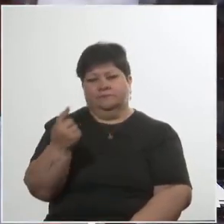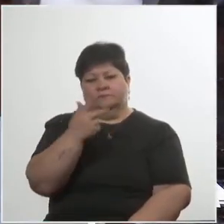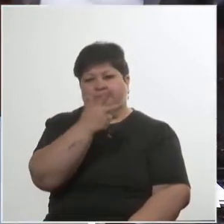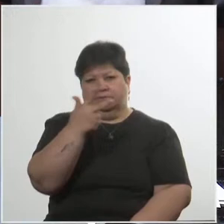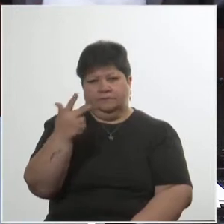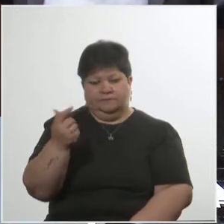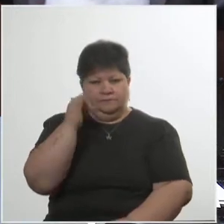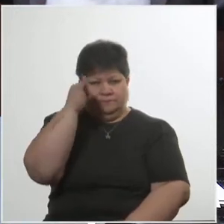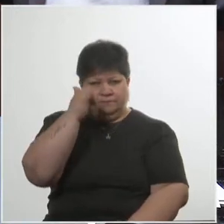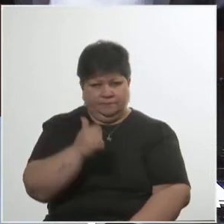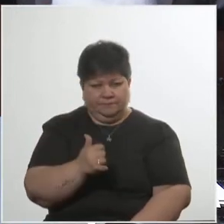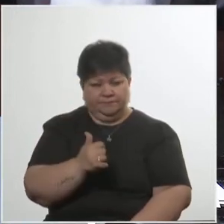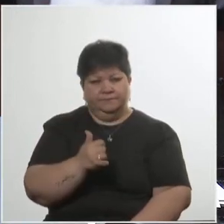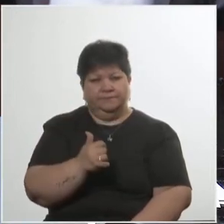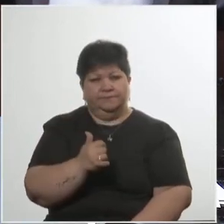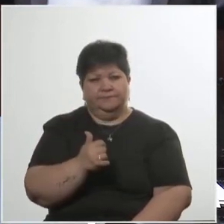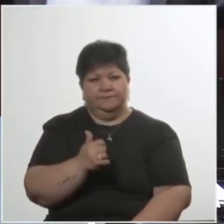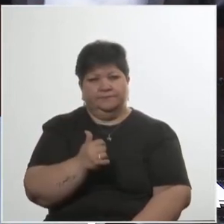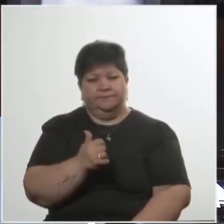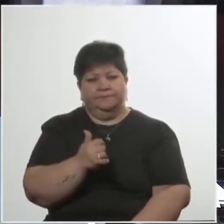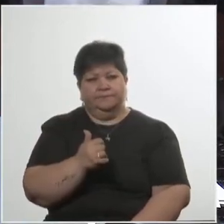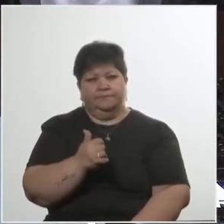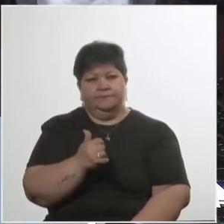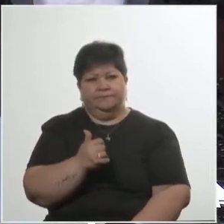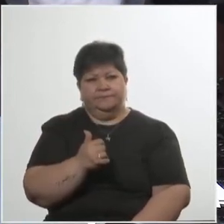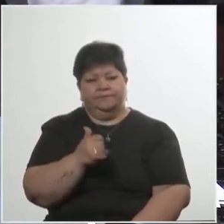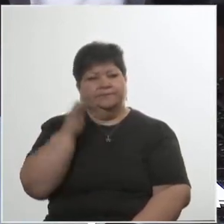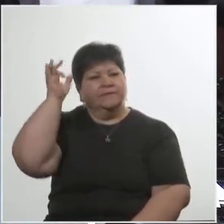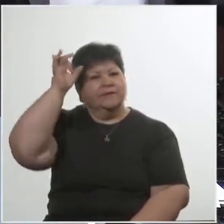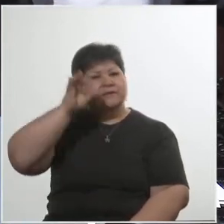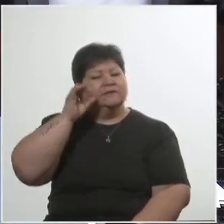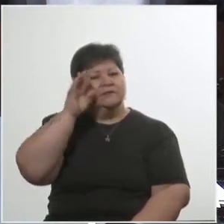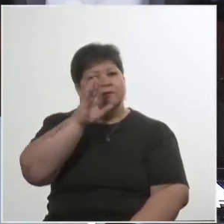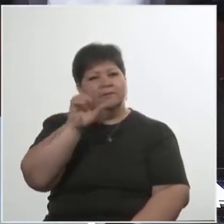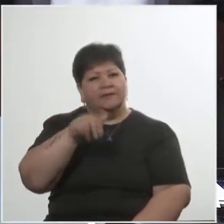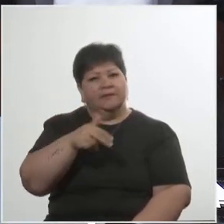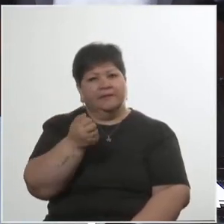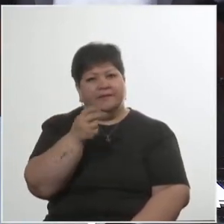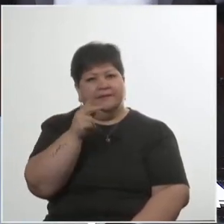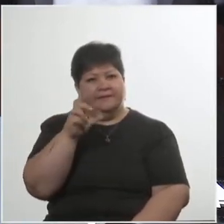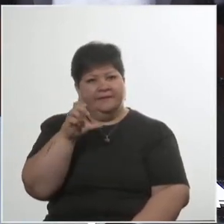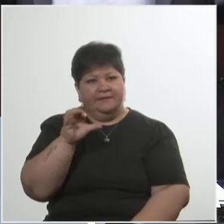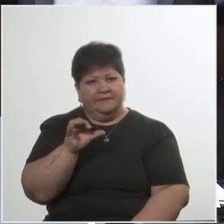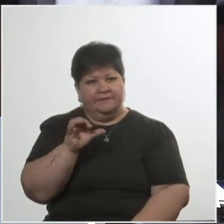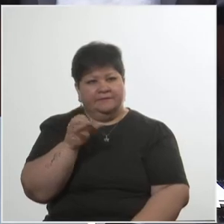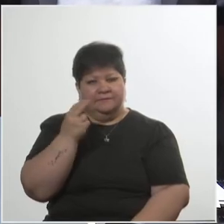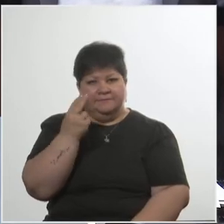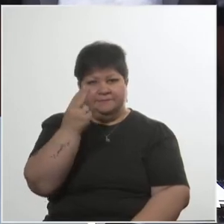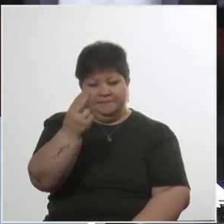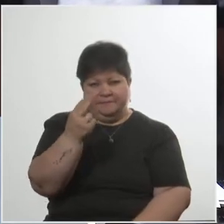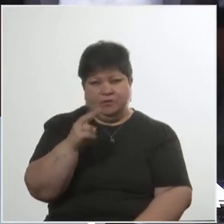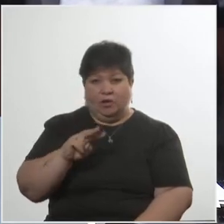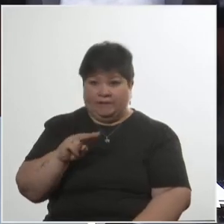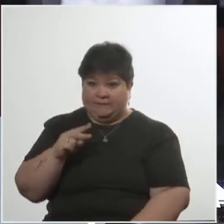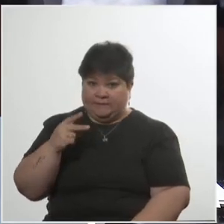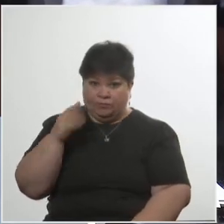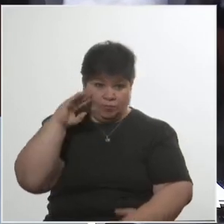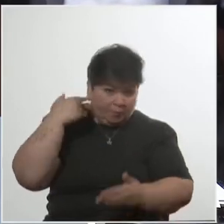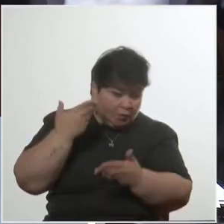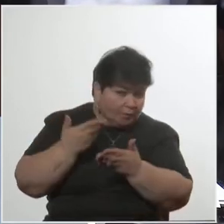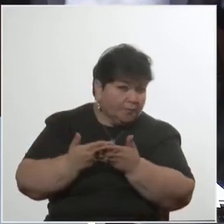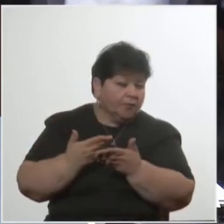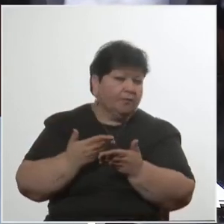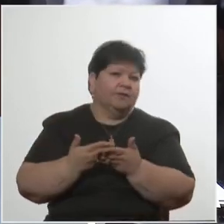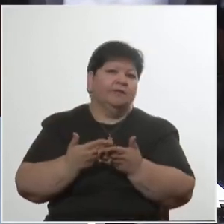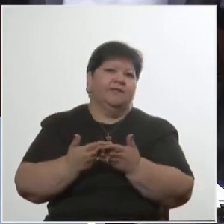uno en treinta y uno afirmativo senador penadés como no punto que propondría